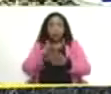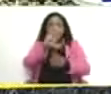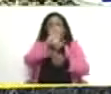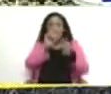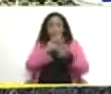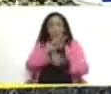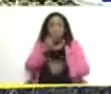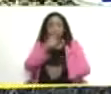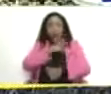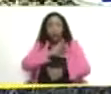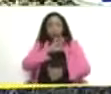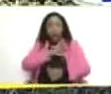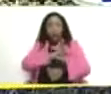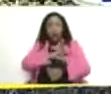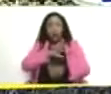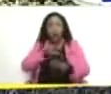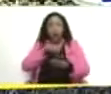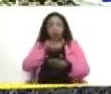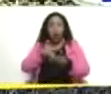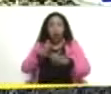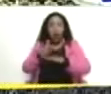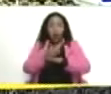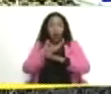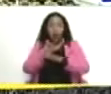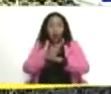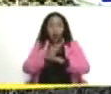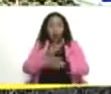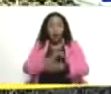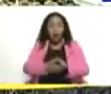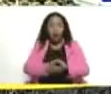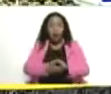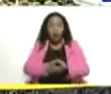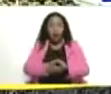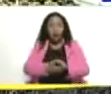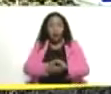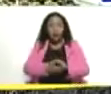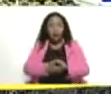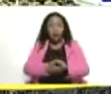vicepresidente de Soberanía Nacional en el gobierno, general